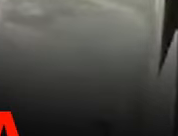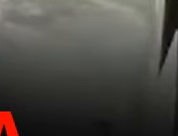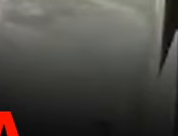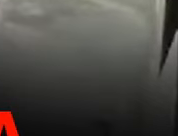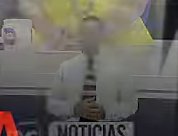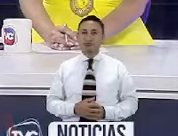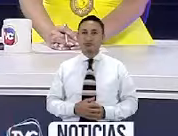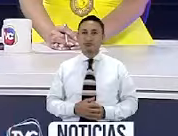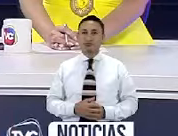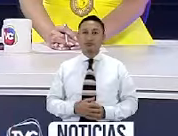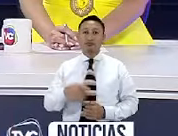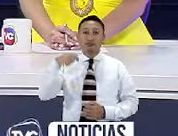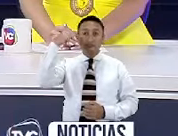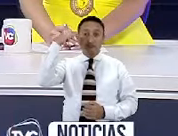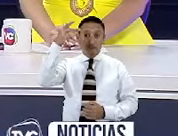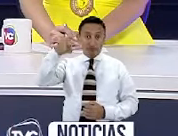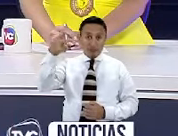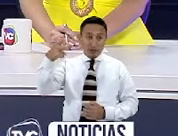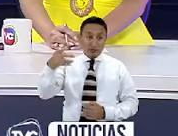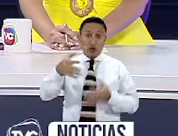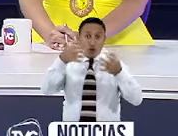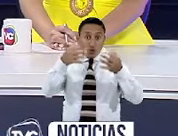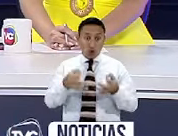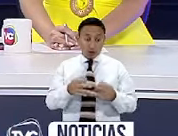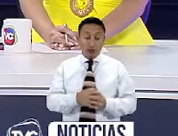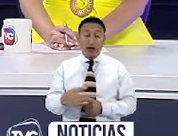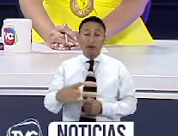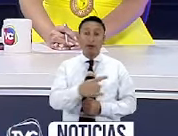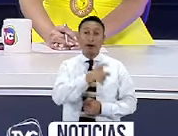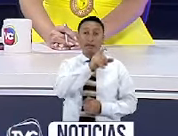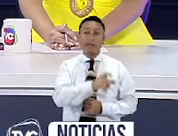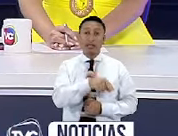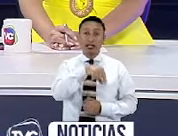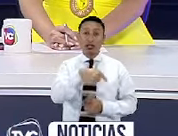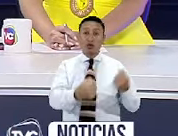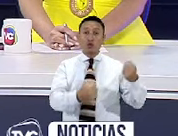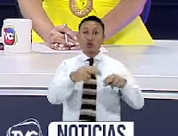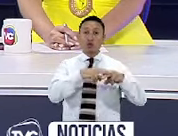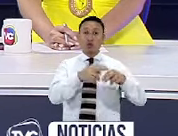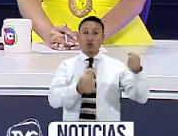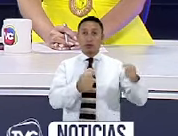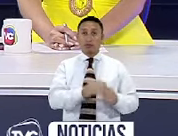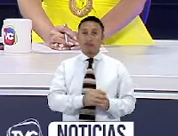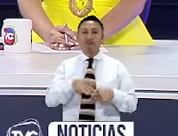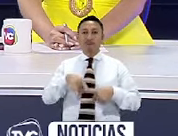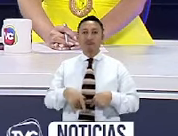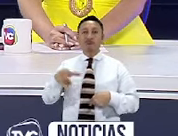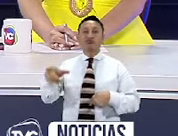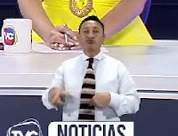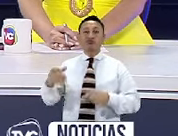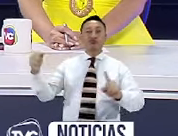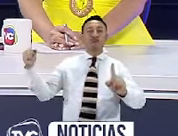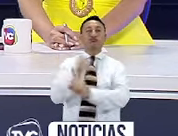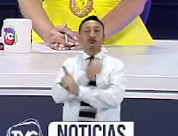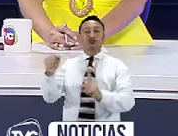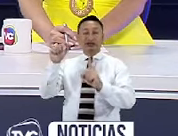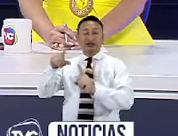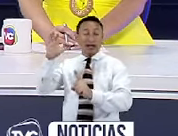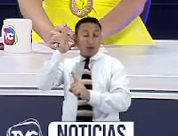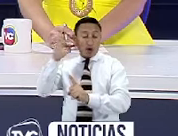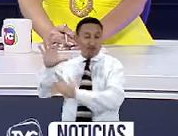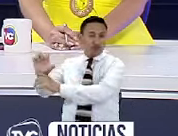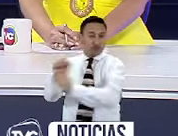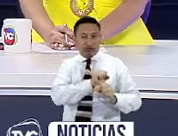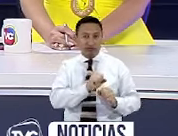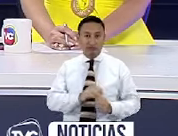Cámaras de seguridad captaron el momento en que un presunto conductor de taxi forcejea, golpea y roba a una mujer luego de bajarse